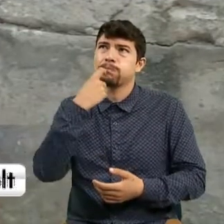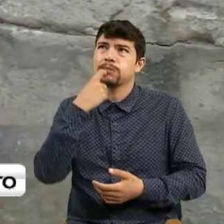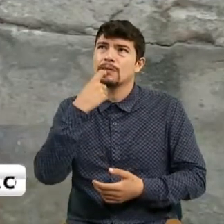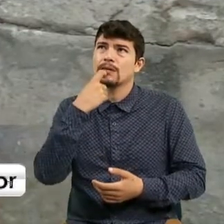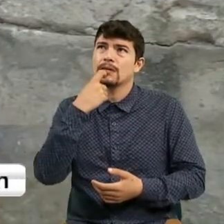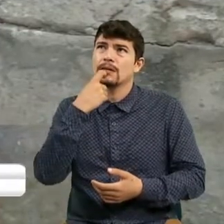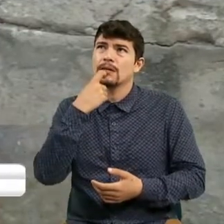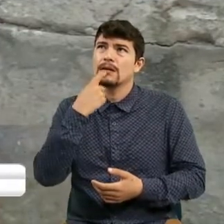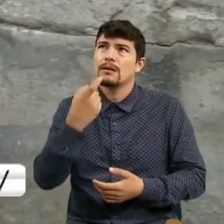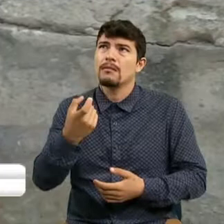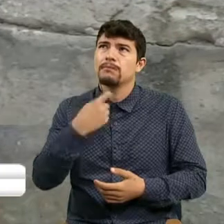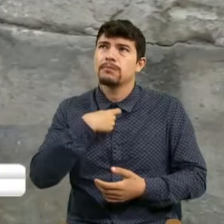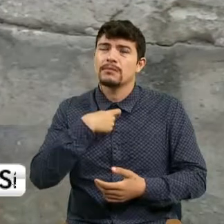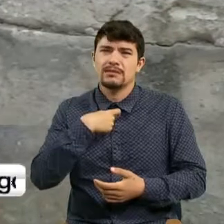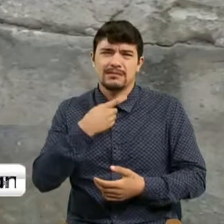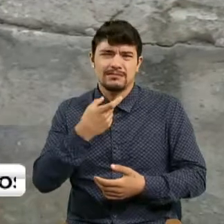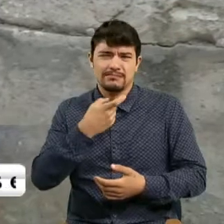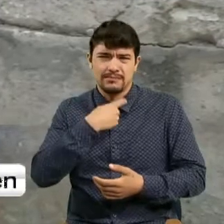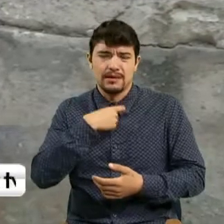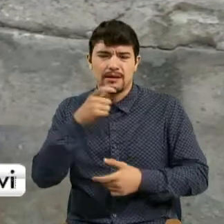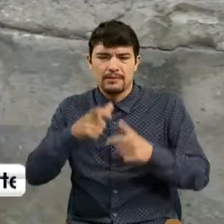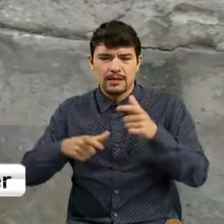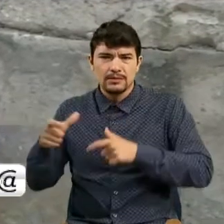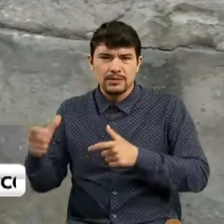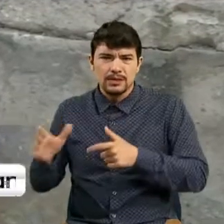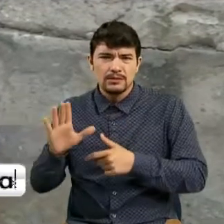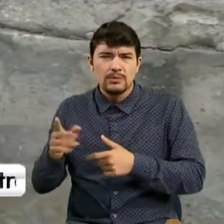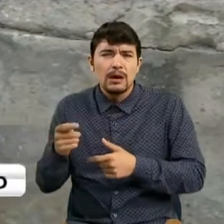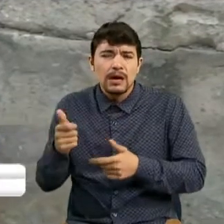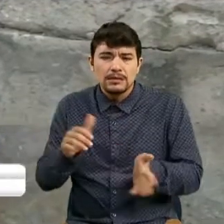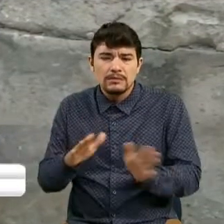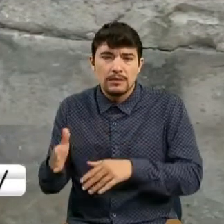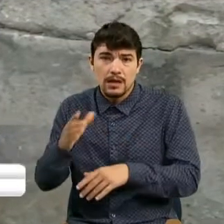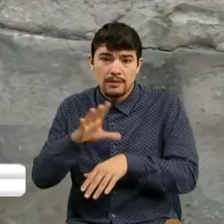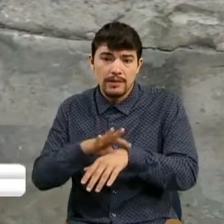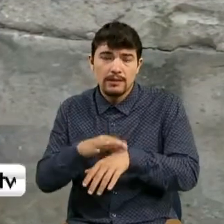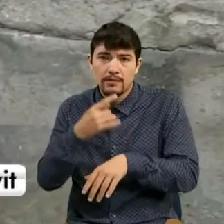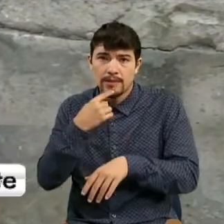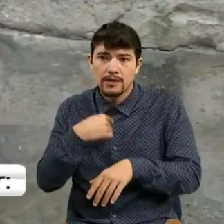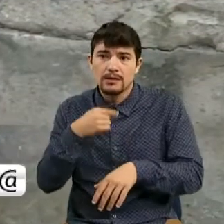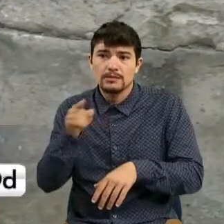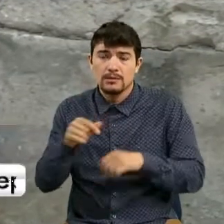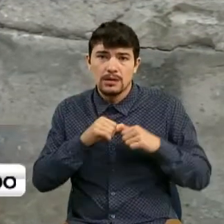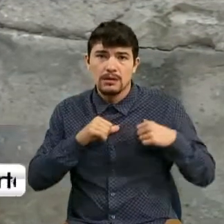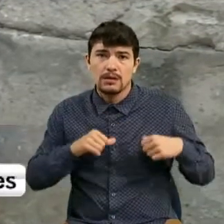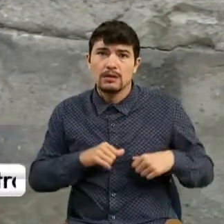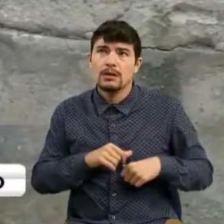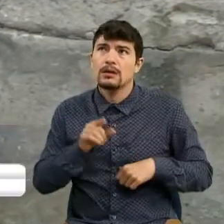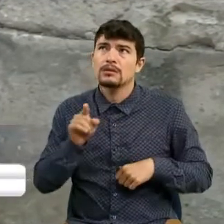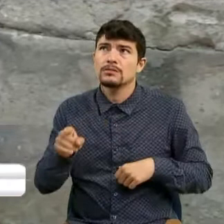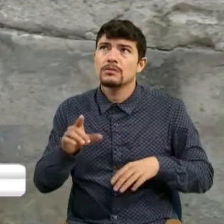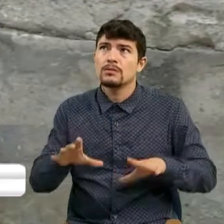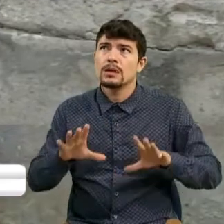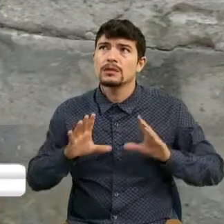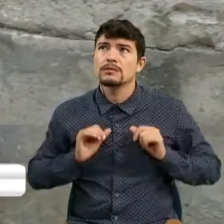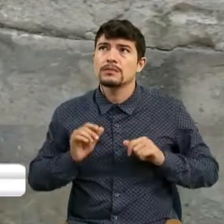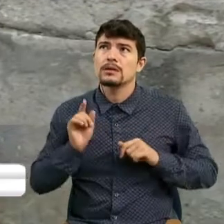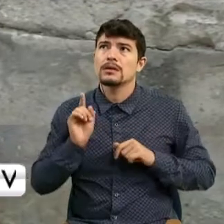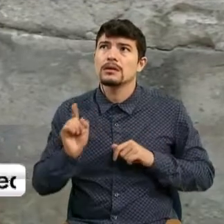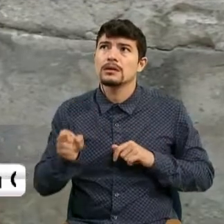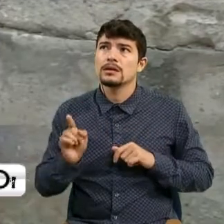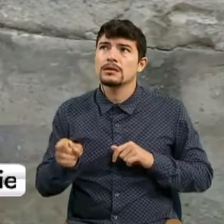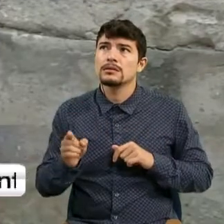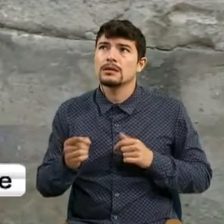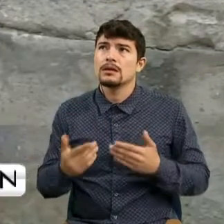y el médico pues mi hijo que lo más probable era que el corazón de la niña no aceptara que ese aparato